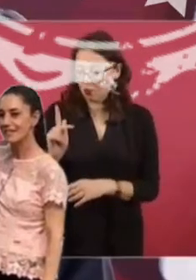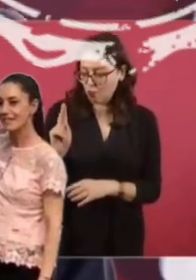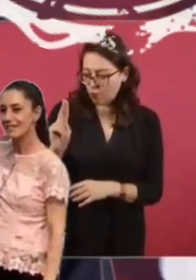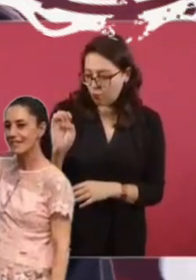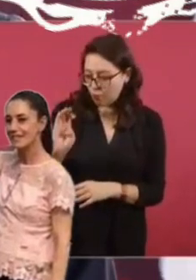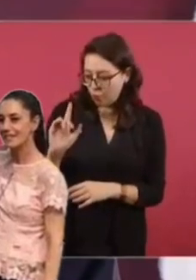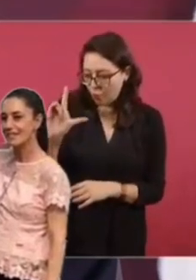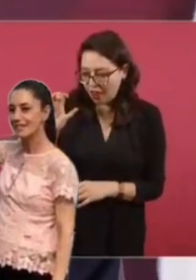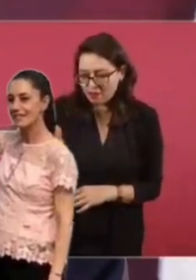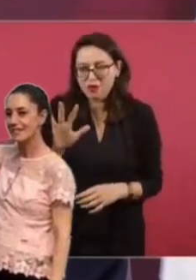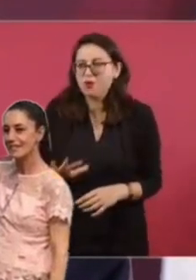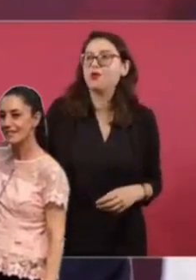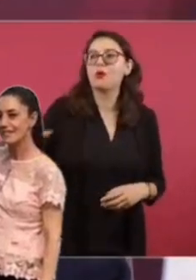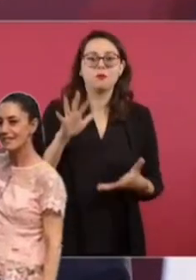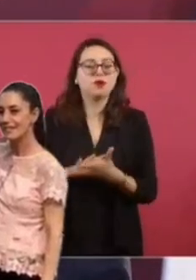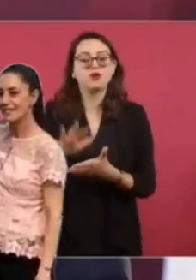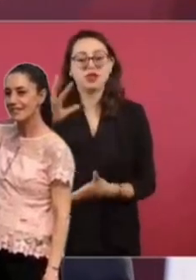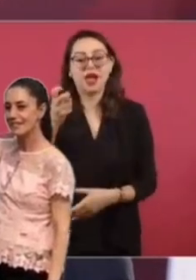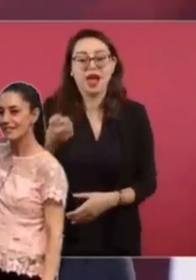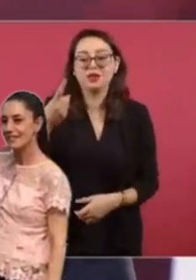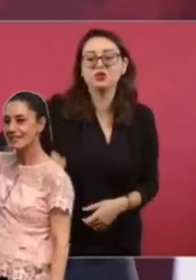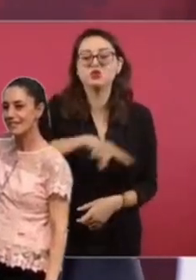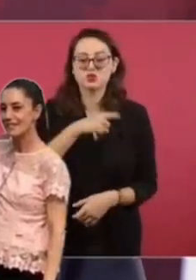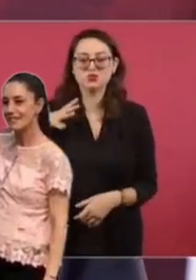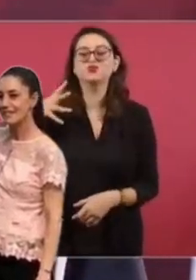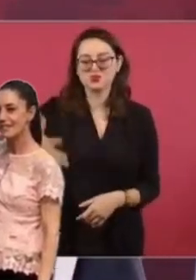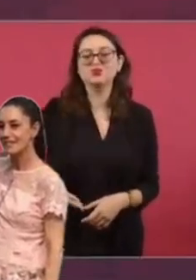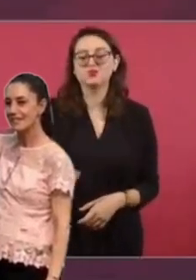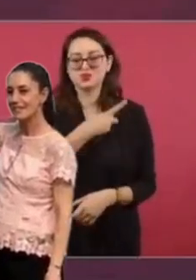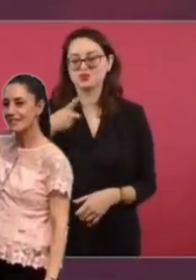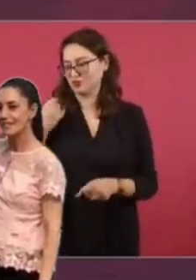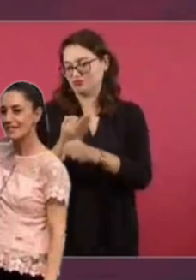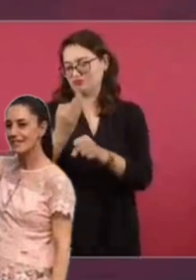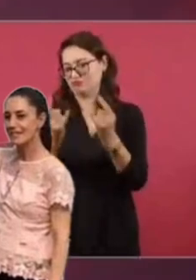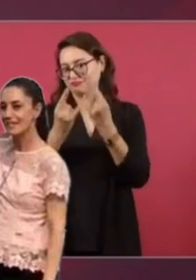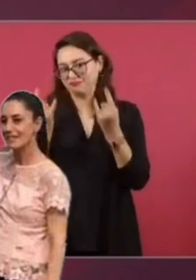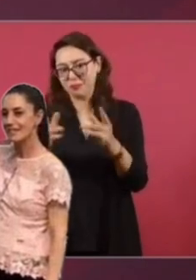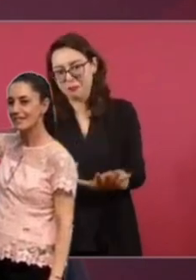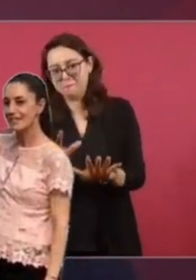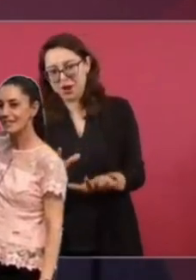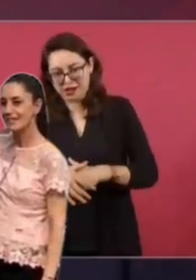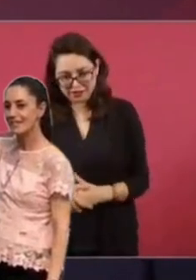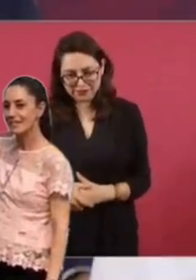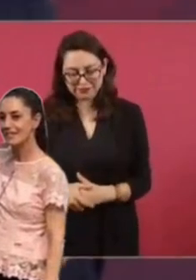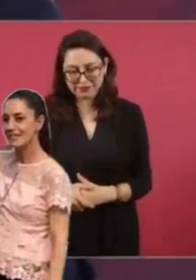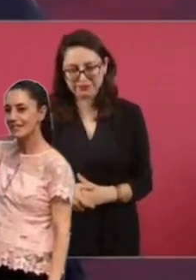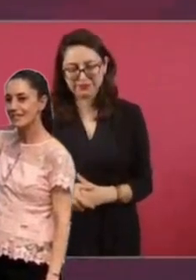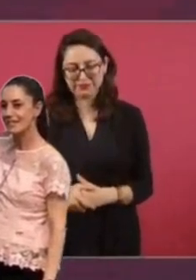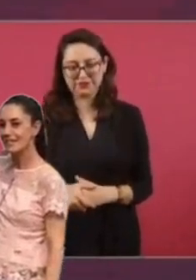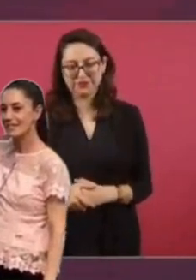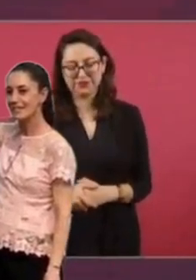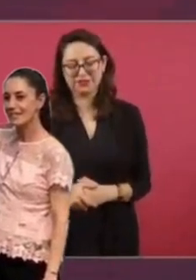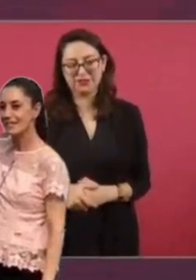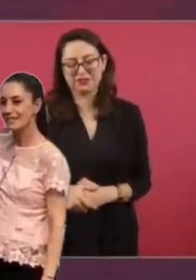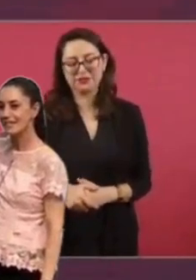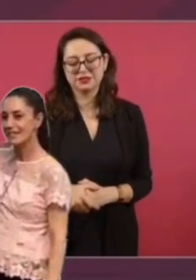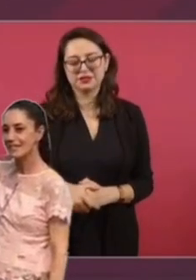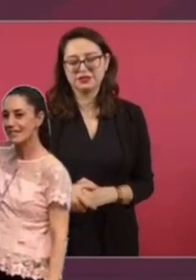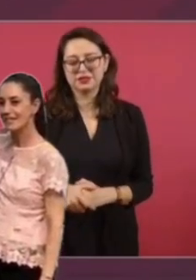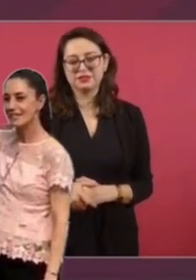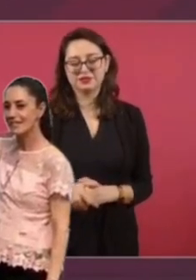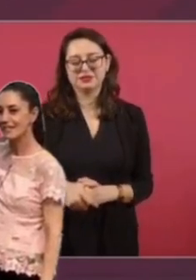Debemos sentirnos orgullosos de eso. Muy orgullosos todos de estar viviendo estos momentos. Porque en otras circunstancias, ¿qué pasaba cuando los de